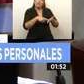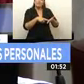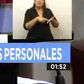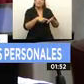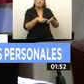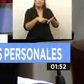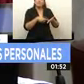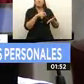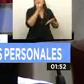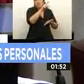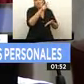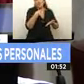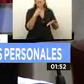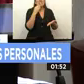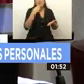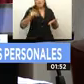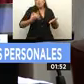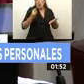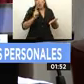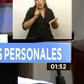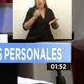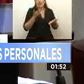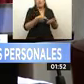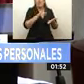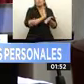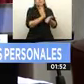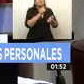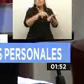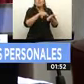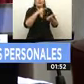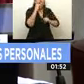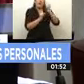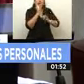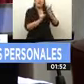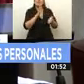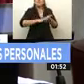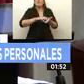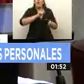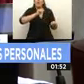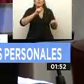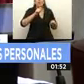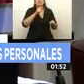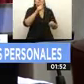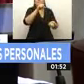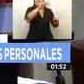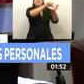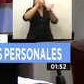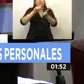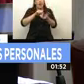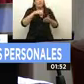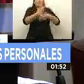of nation no soy muy buena en inglés no importa es el cambio la riqueza cambiante la riqueza cambiante de las